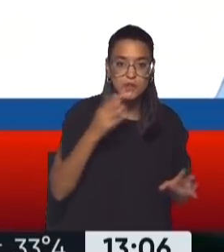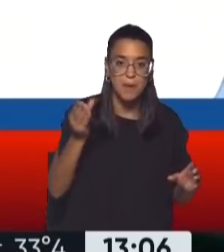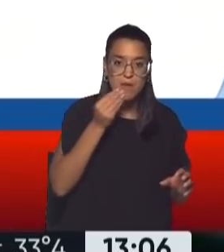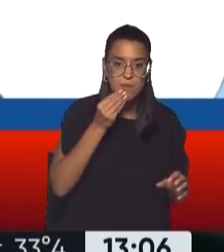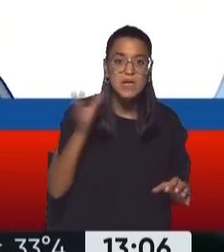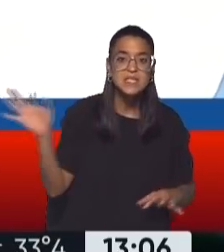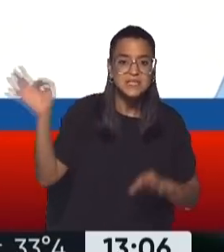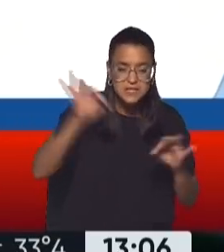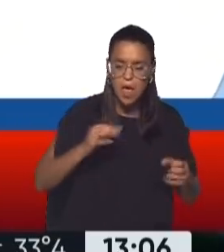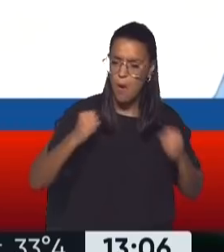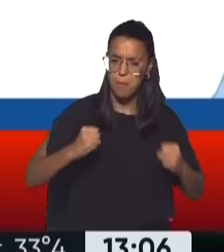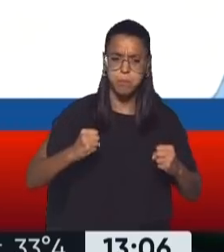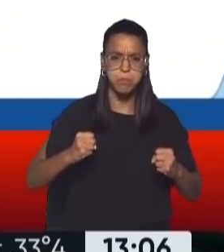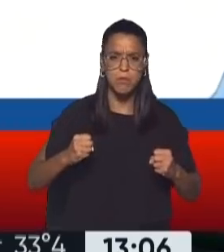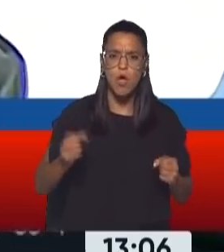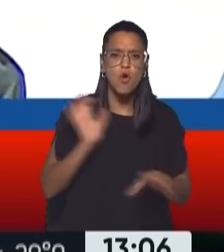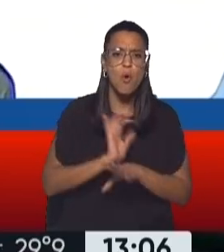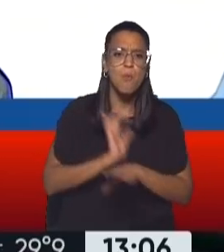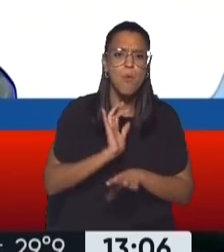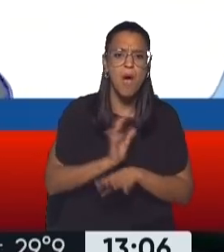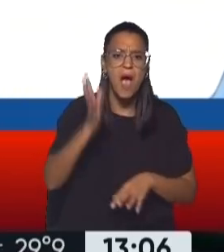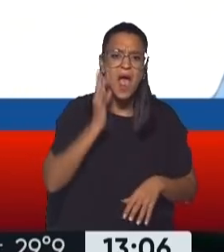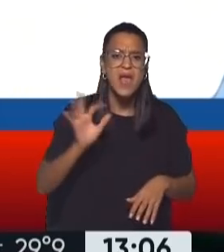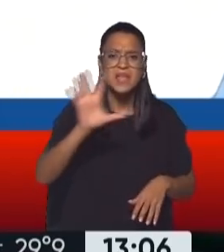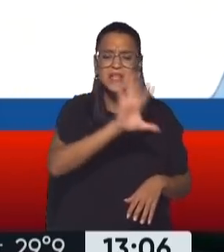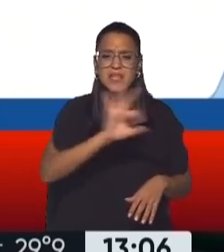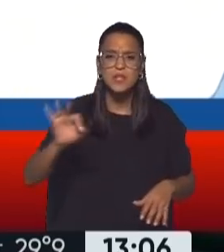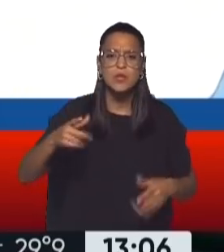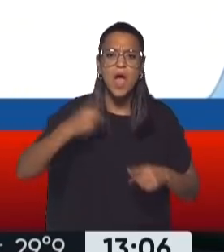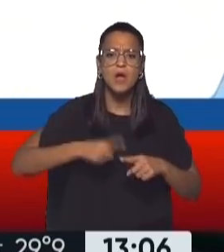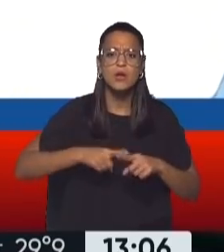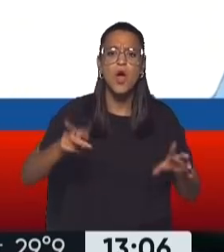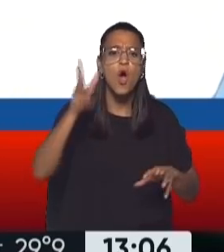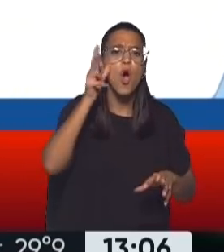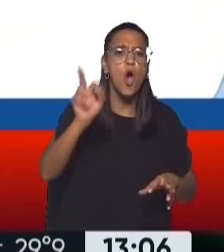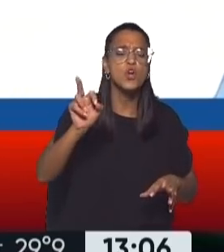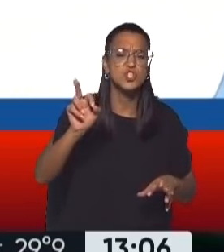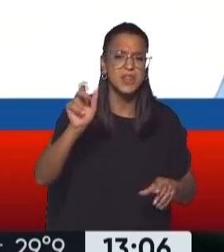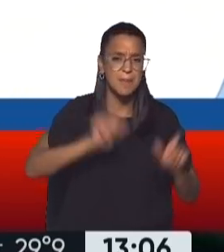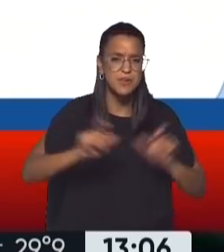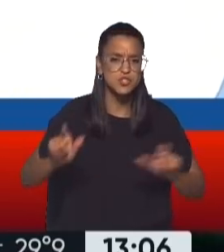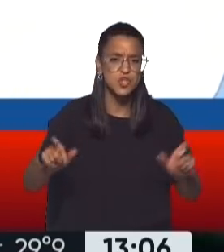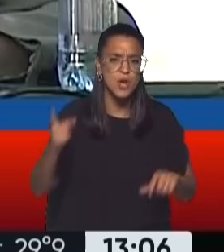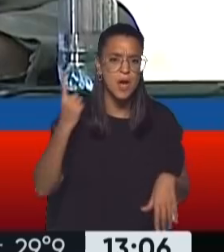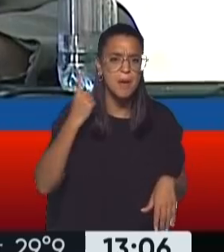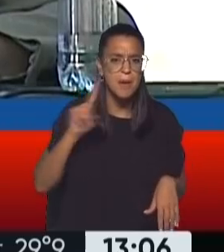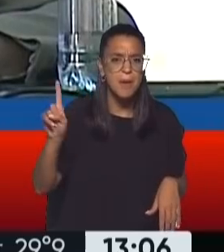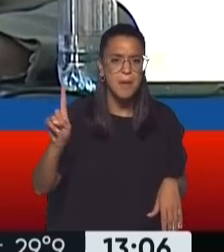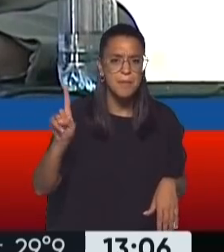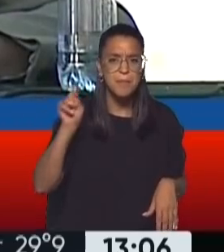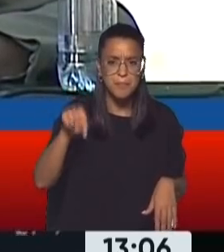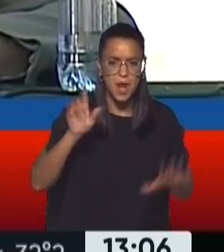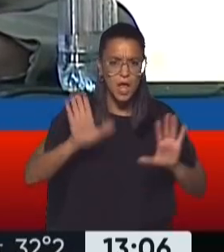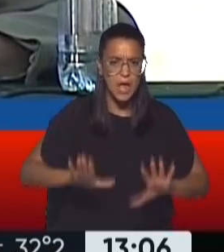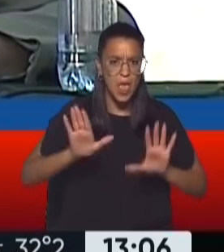Y llegaba con un ímpetu el tipo, como si hubiera hecho un acto de 500.000 tipos. Le digo, ¿cómo te fue? Había 80, dice. Pero estos se